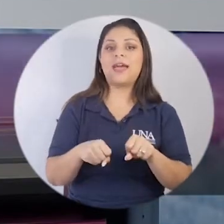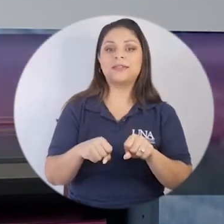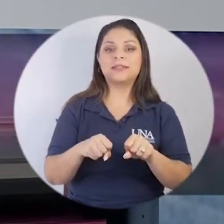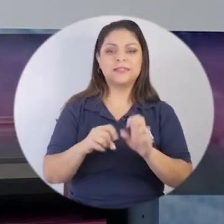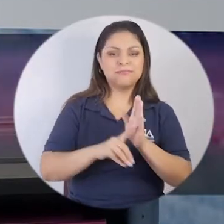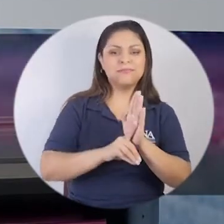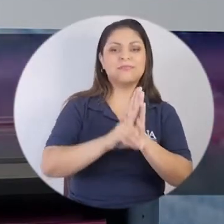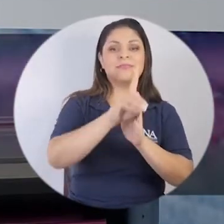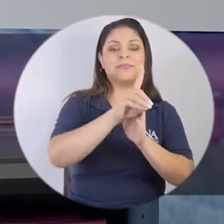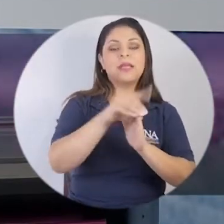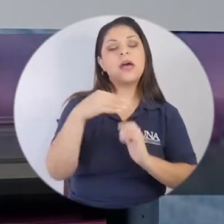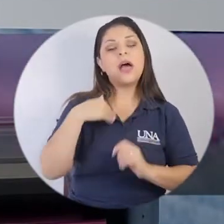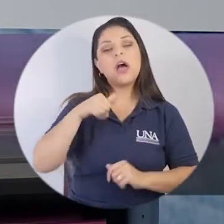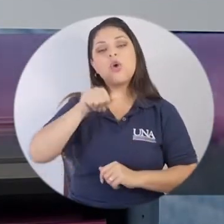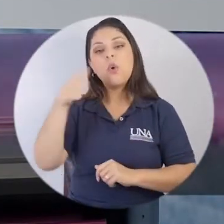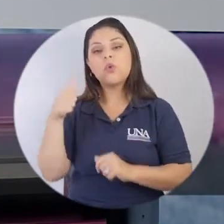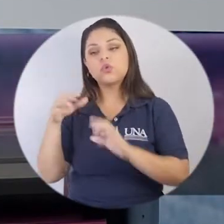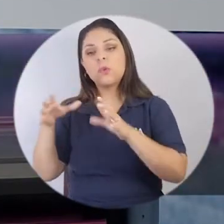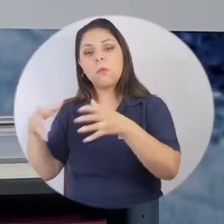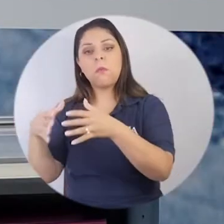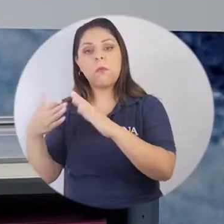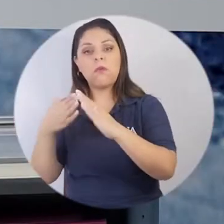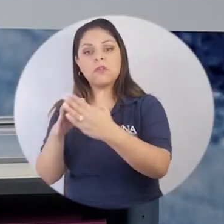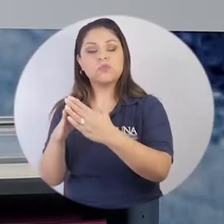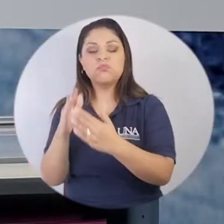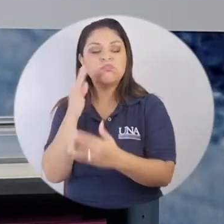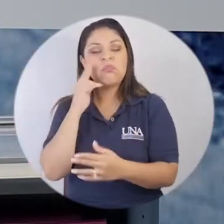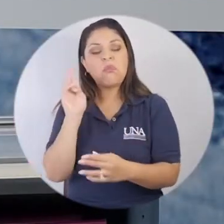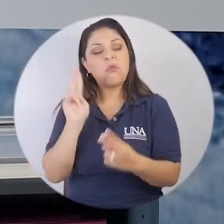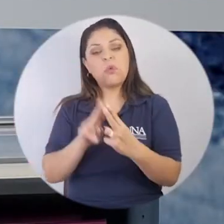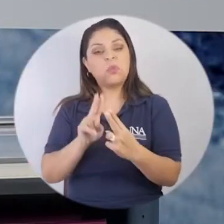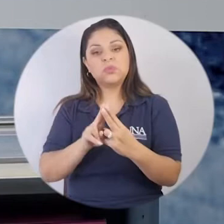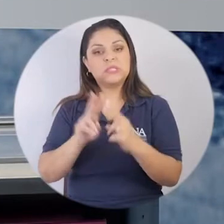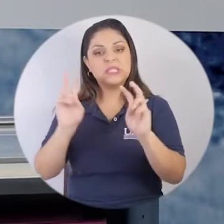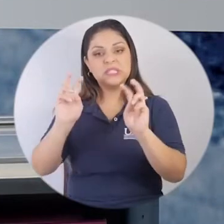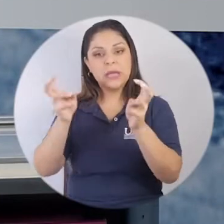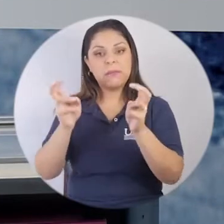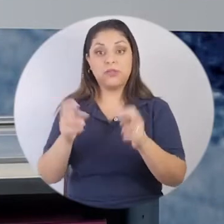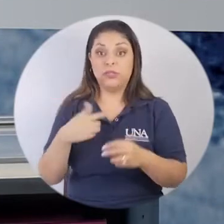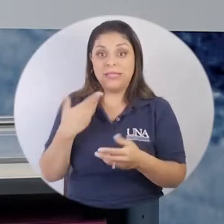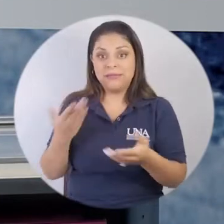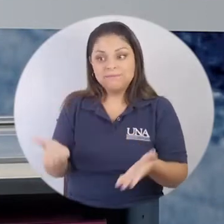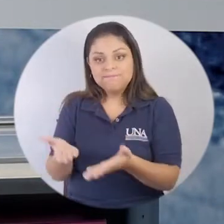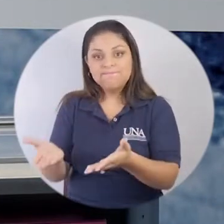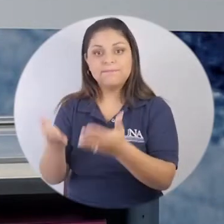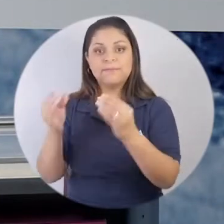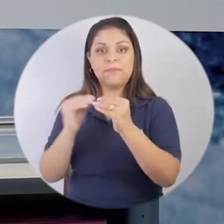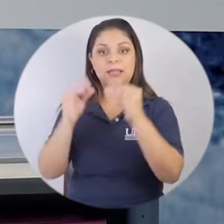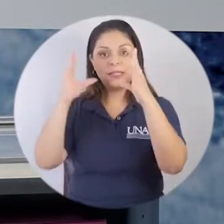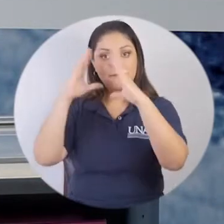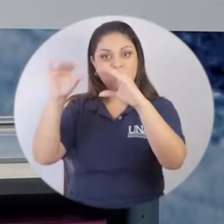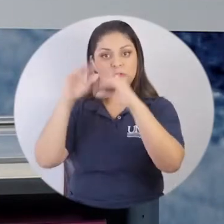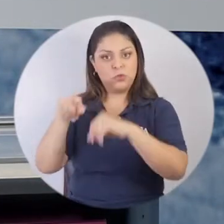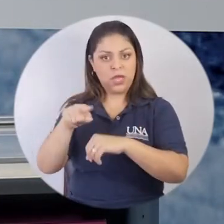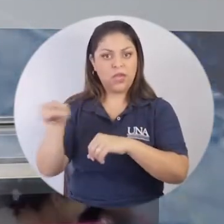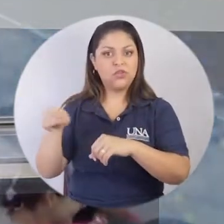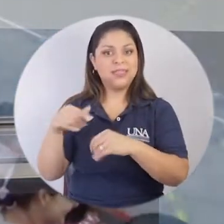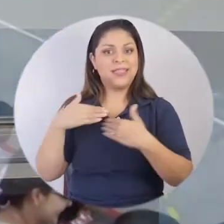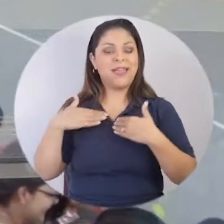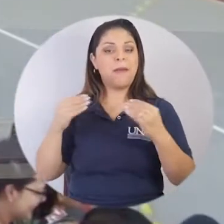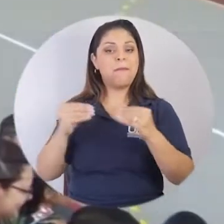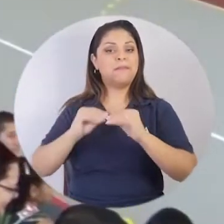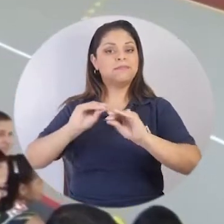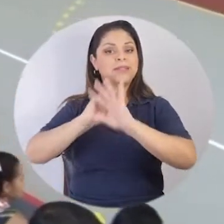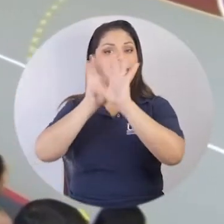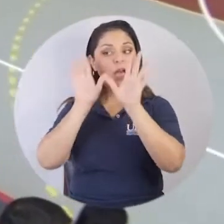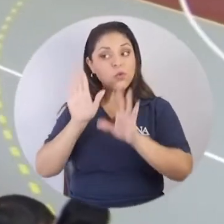posibilidades que ellos tienen de desarrollarse. Hay otro tipo de población que no, que desconocen este tema, entonces más bien hay que brindarles más información, ¿verdad?,